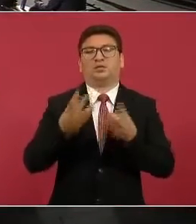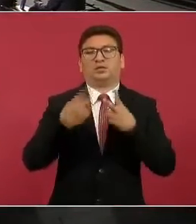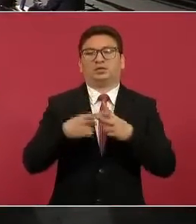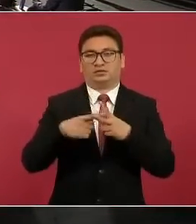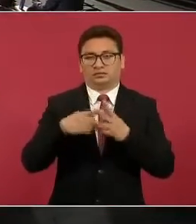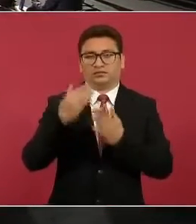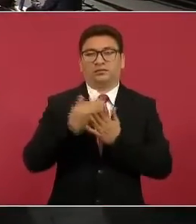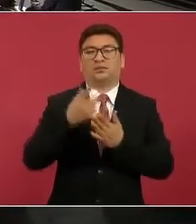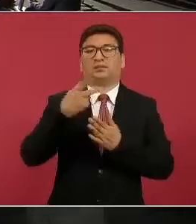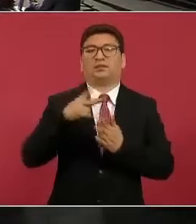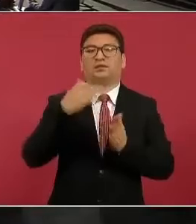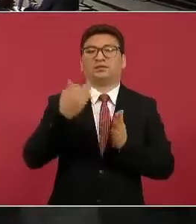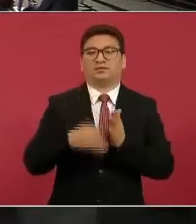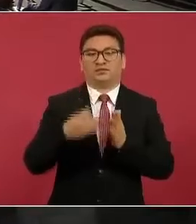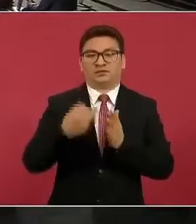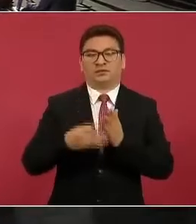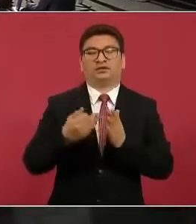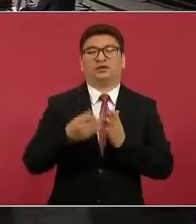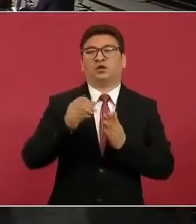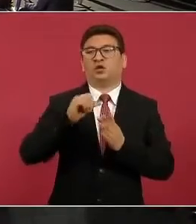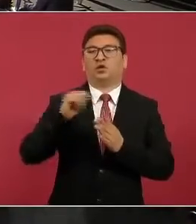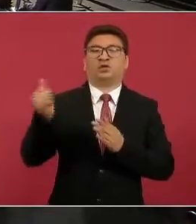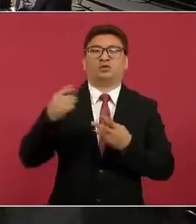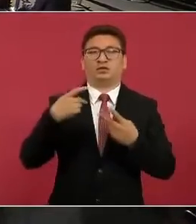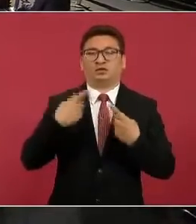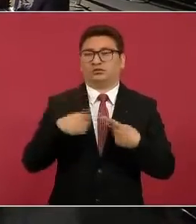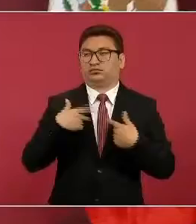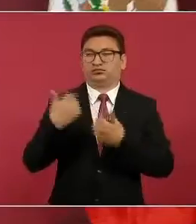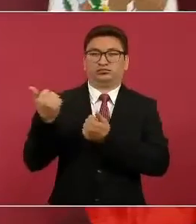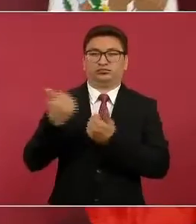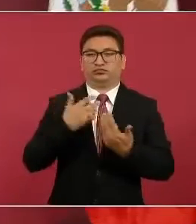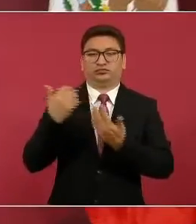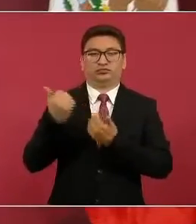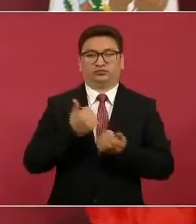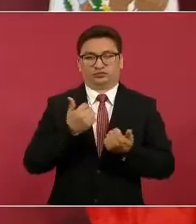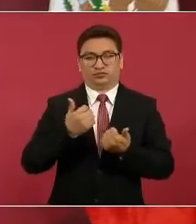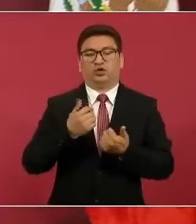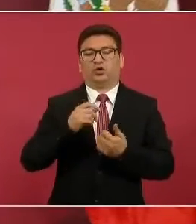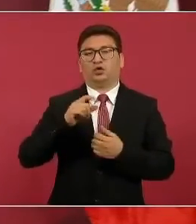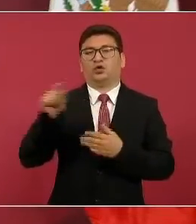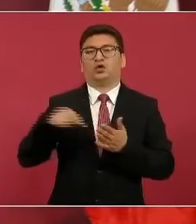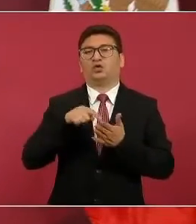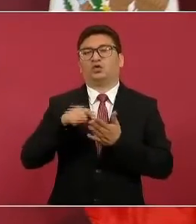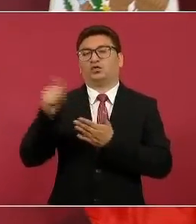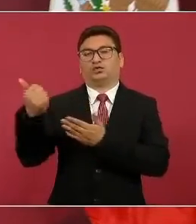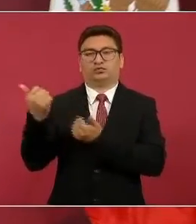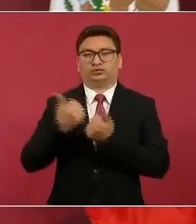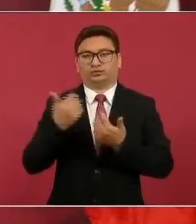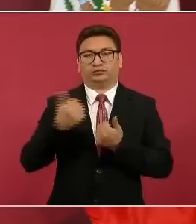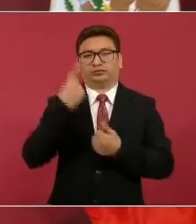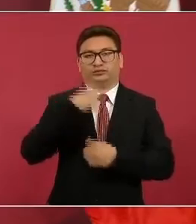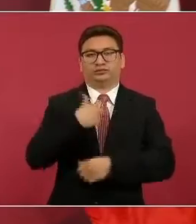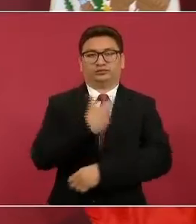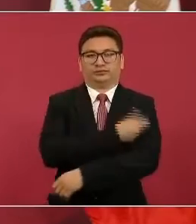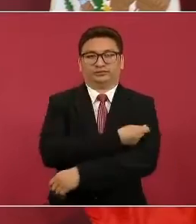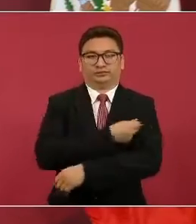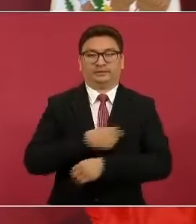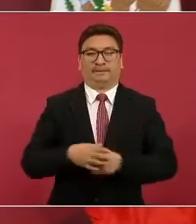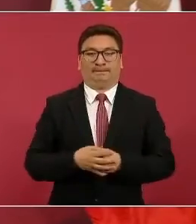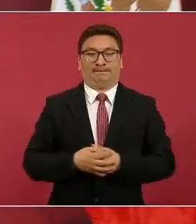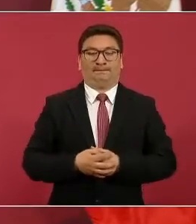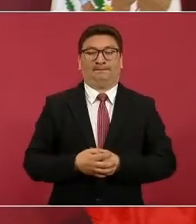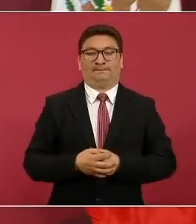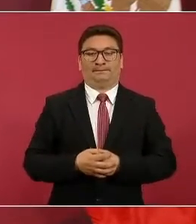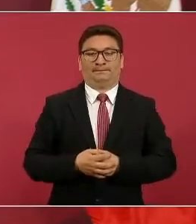no consideran otras fuentes que tenemos de abasto de vacunas. De todas